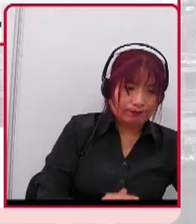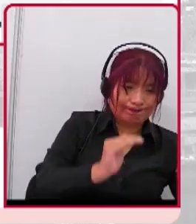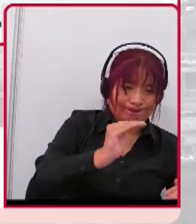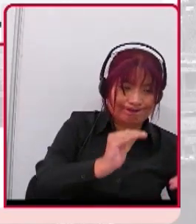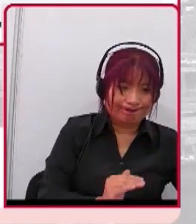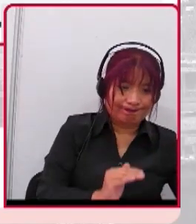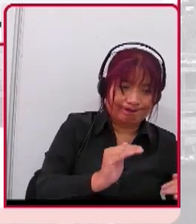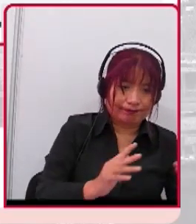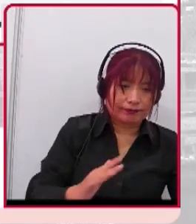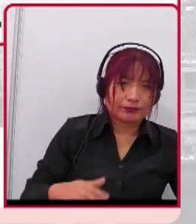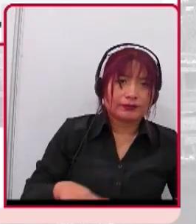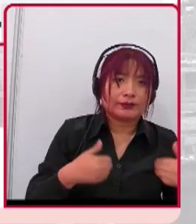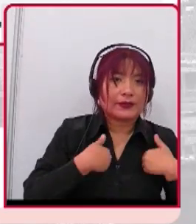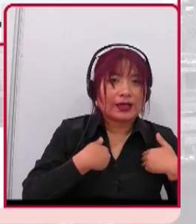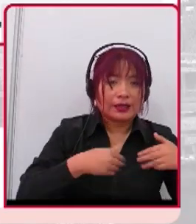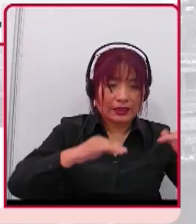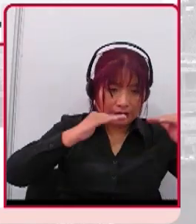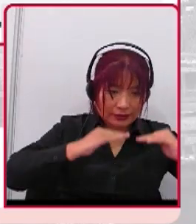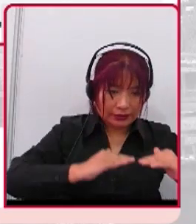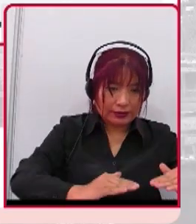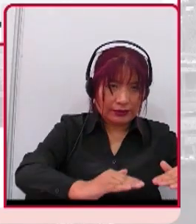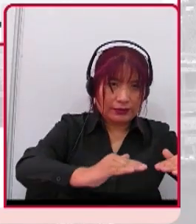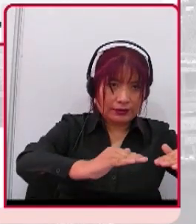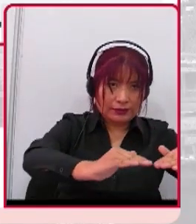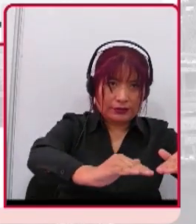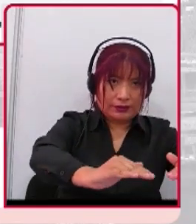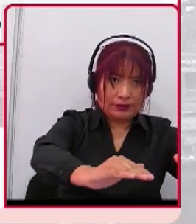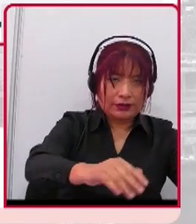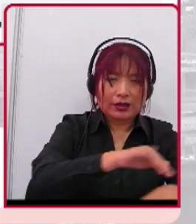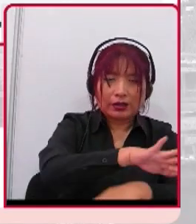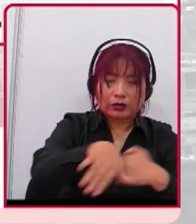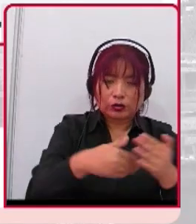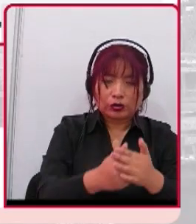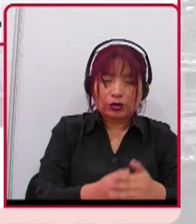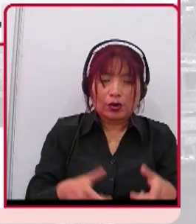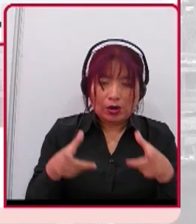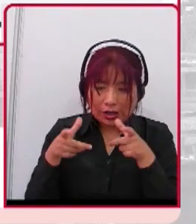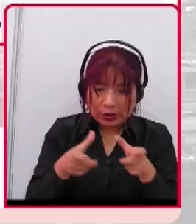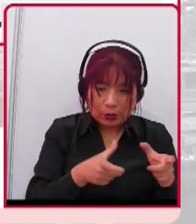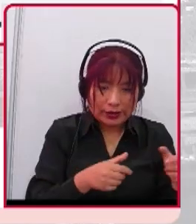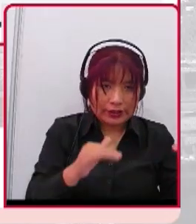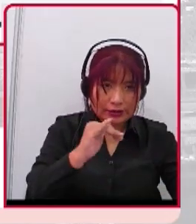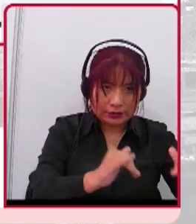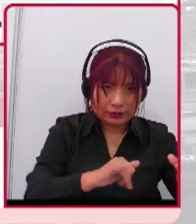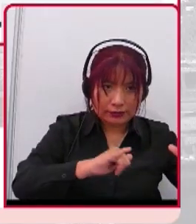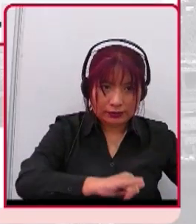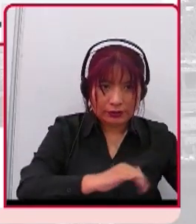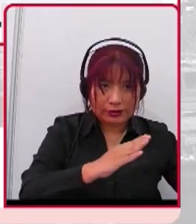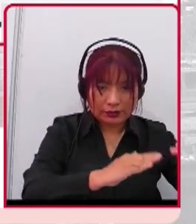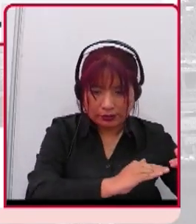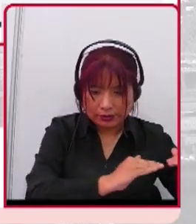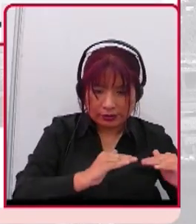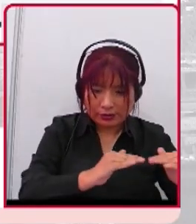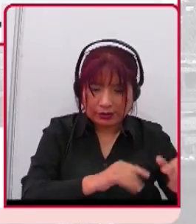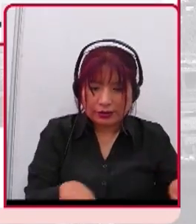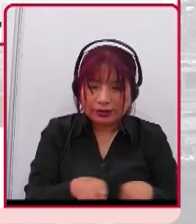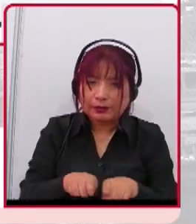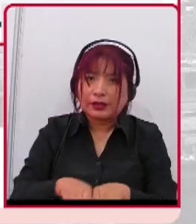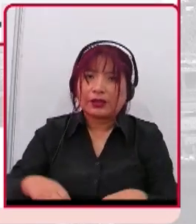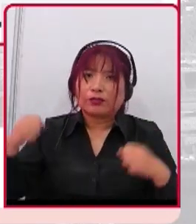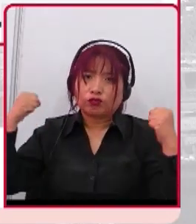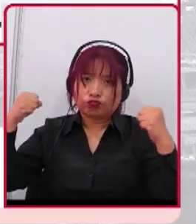para hacer un seguimiento constante. Y en el tema del control potenciométrico, de igual manera, ¿no?